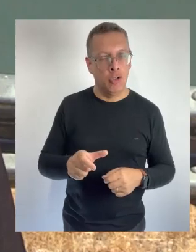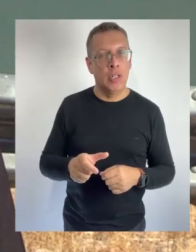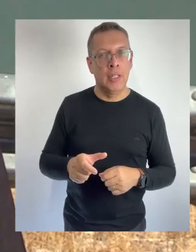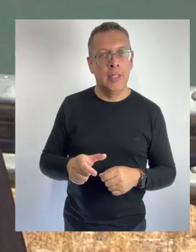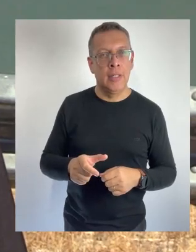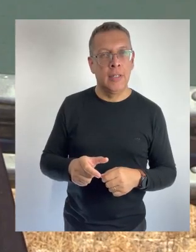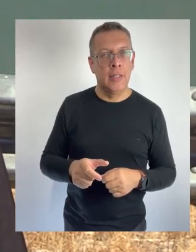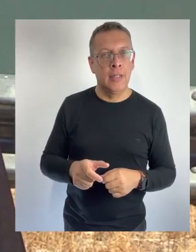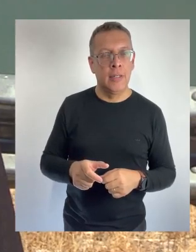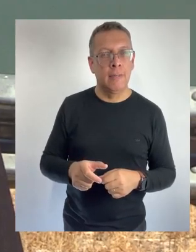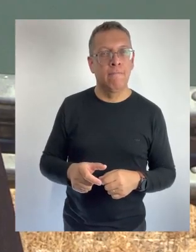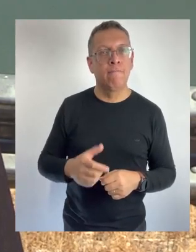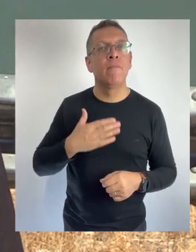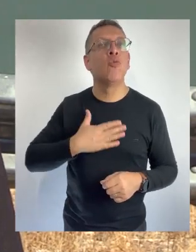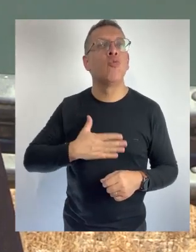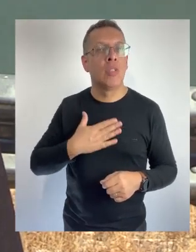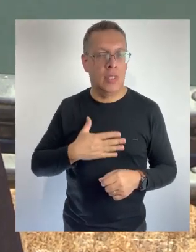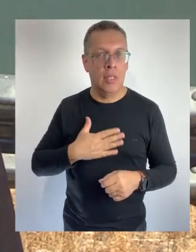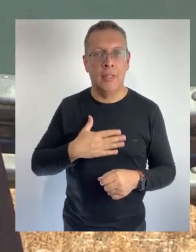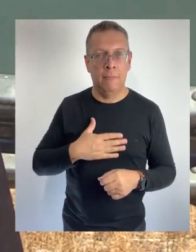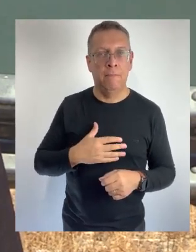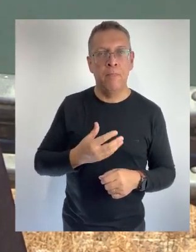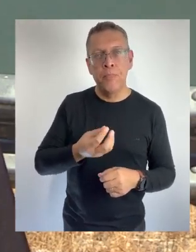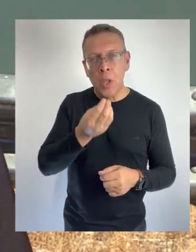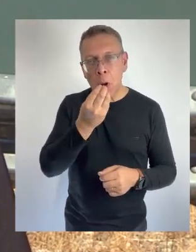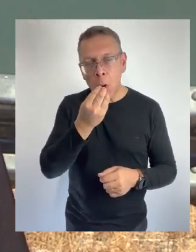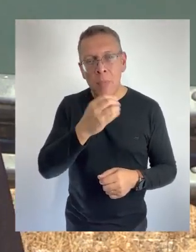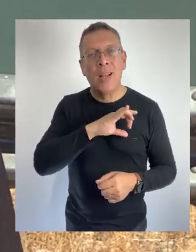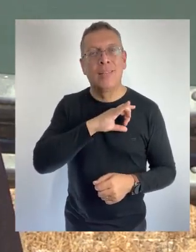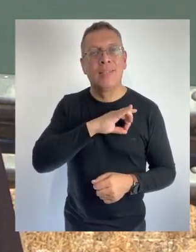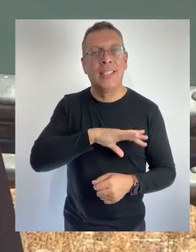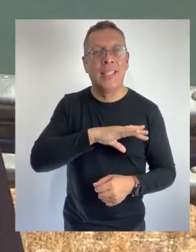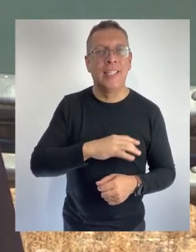tipo de... Sí, de cocina. De cocina. Sí, de verdad. De la pastelería. De